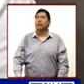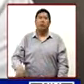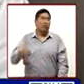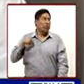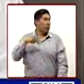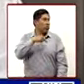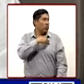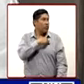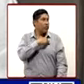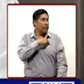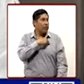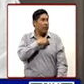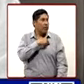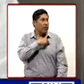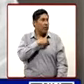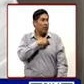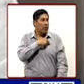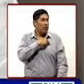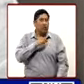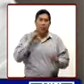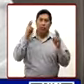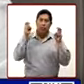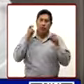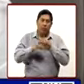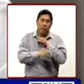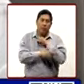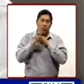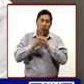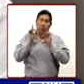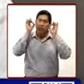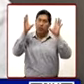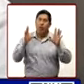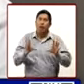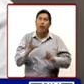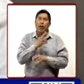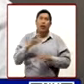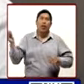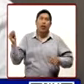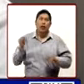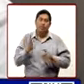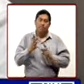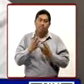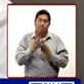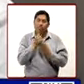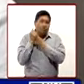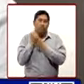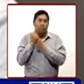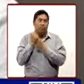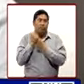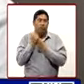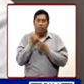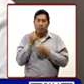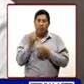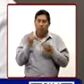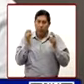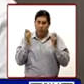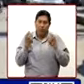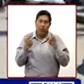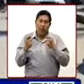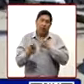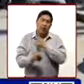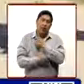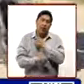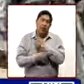Tenemos el caso de perdurado por el delito de robo agravado y secuestro, ambos en grado de